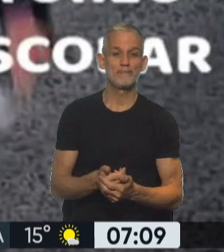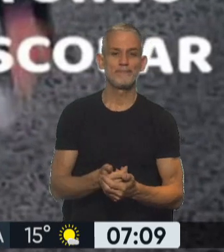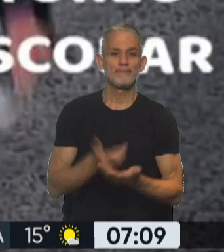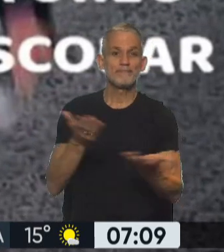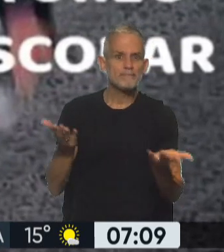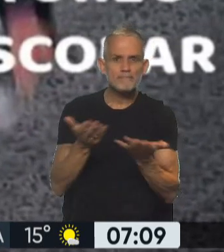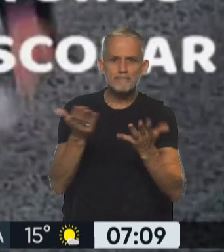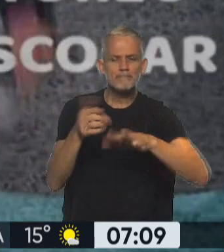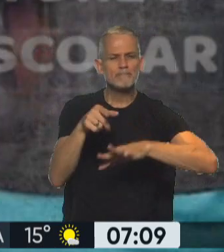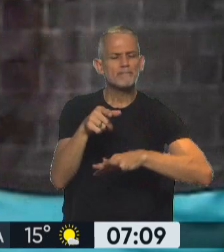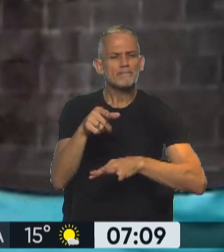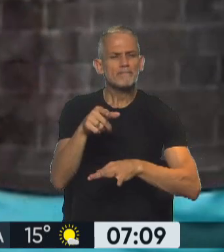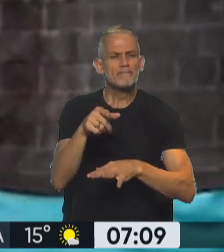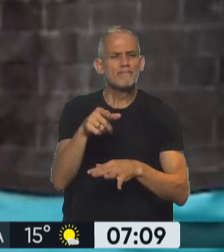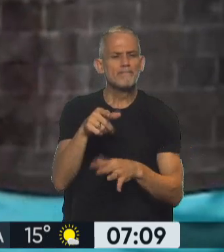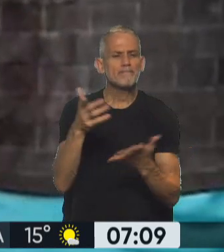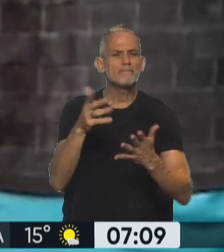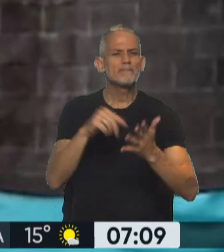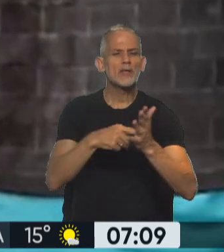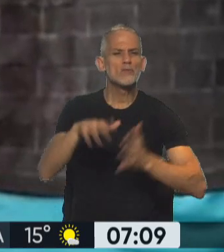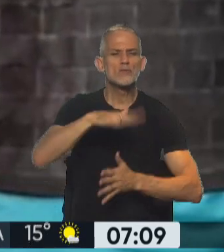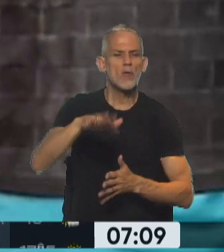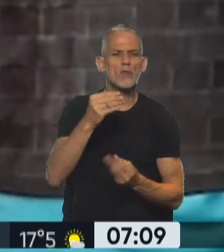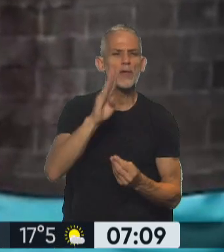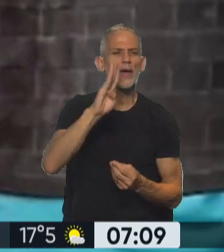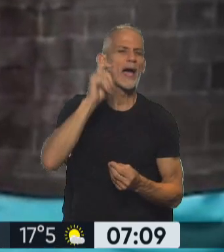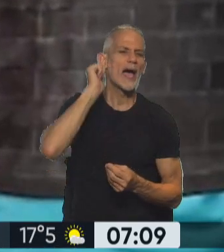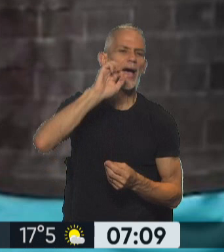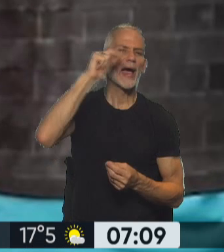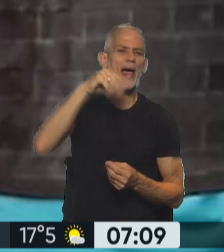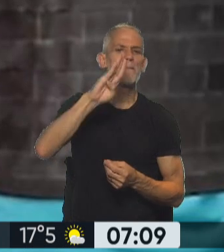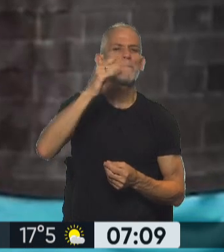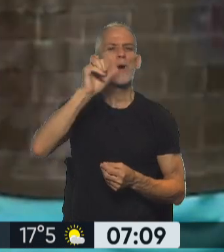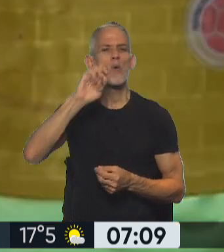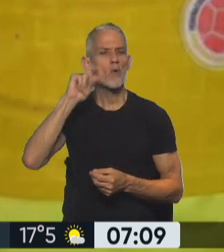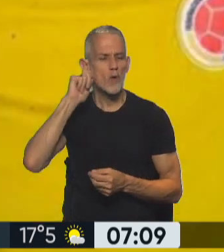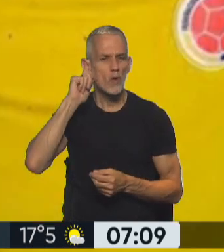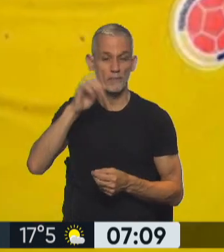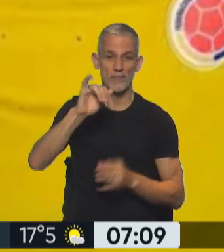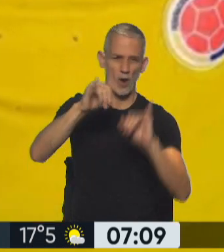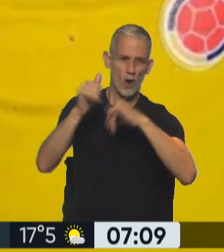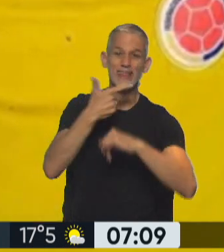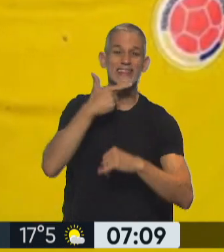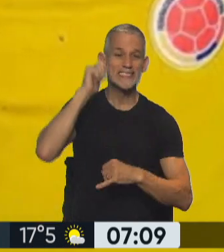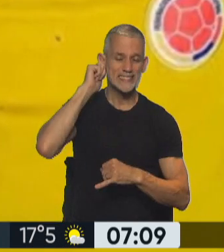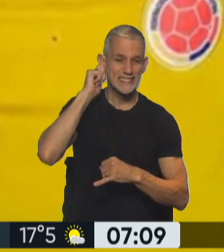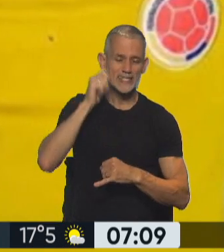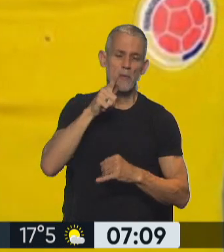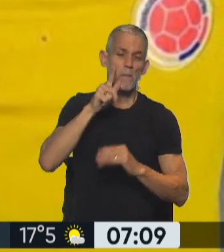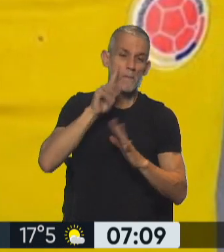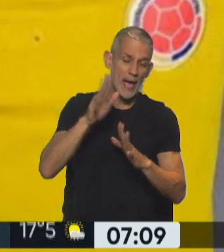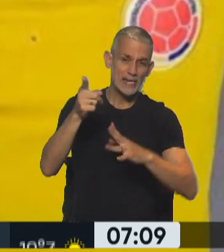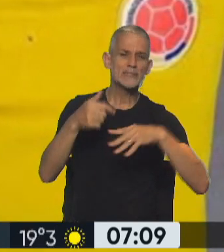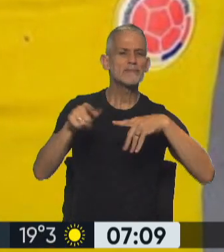tuvieron a este nuevo sospechoso en la ciudad bonaerense de Gran burro se trata como decíamos de un joven de 17 años sospechado